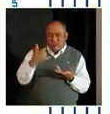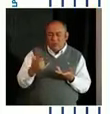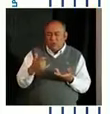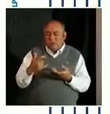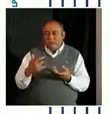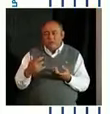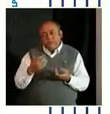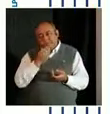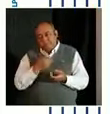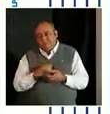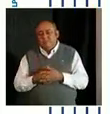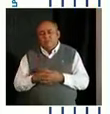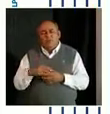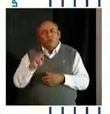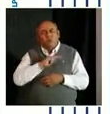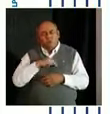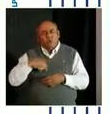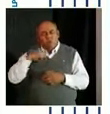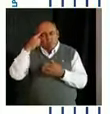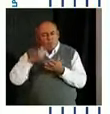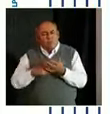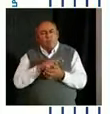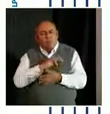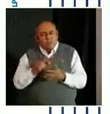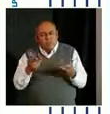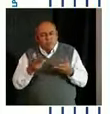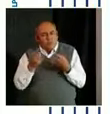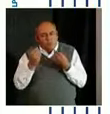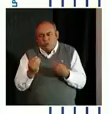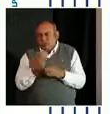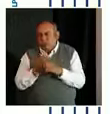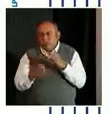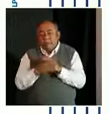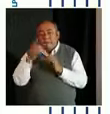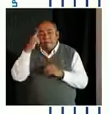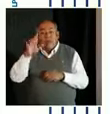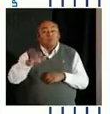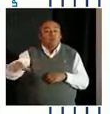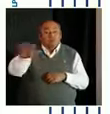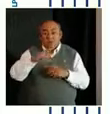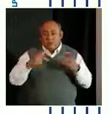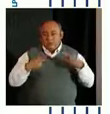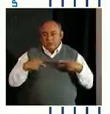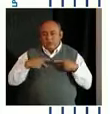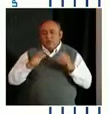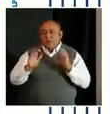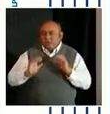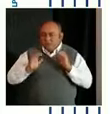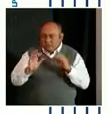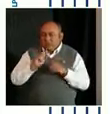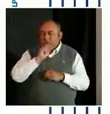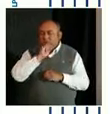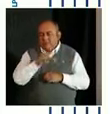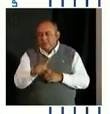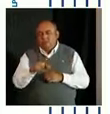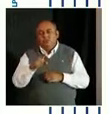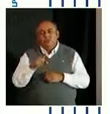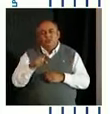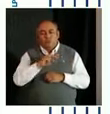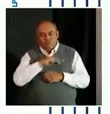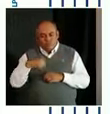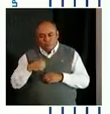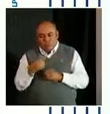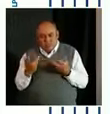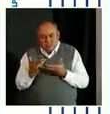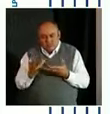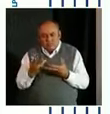la comunidad con ahorro de agua en su consumo, como nosotros con el combate a fugas y